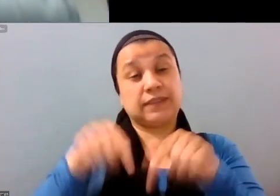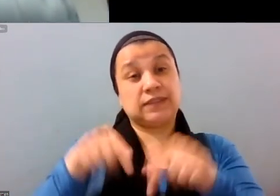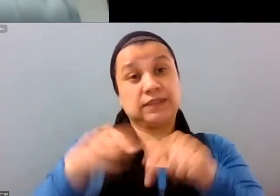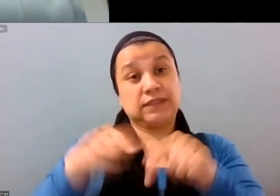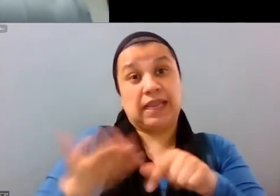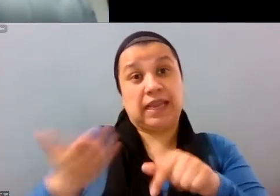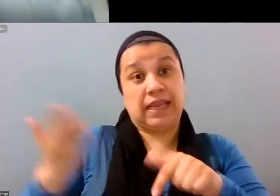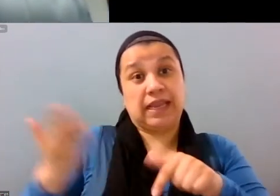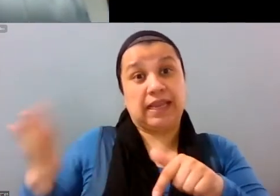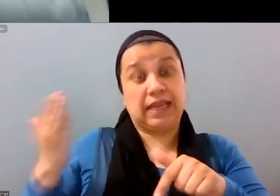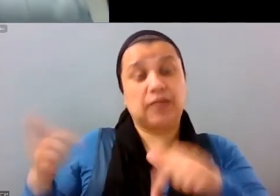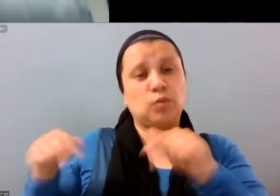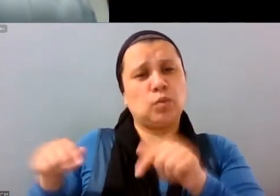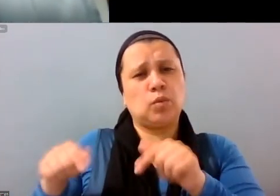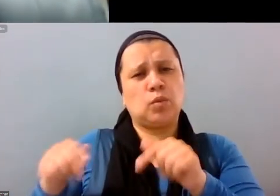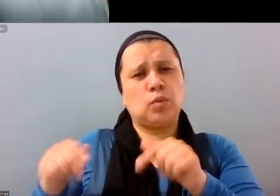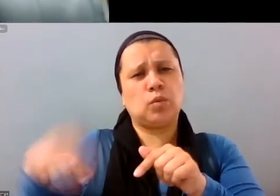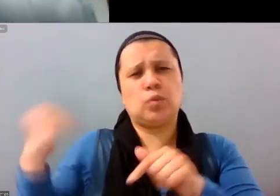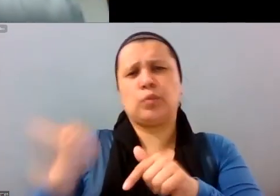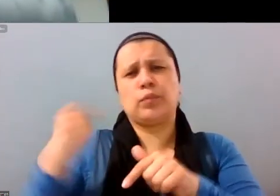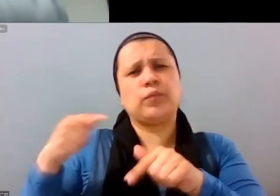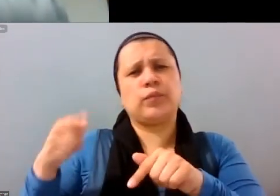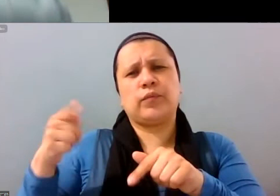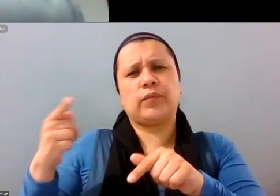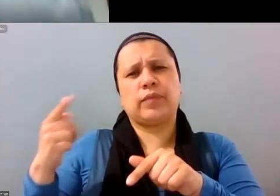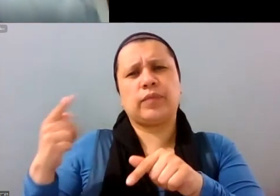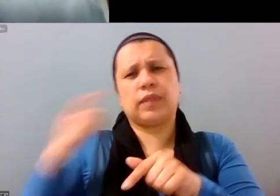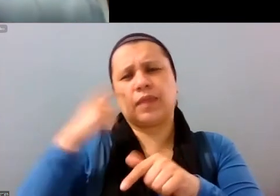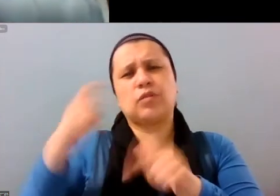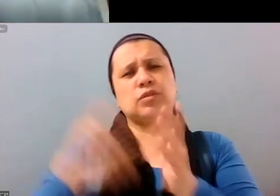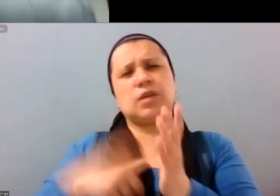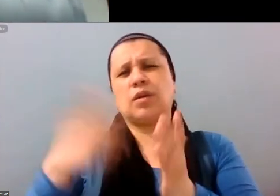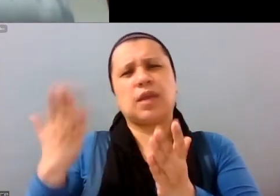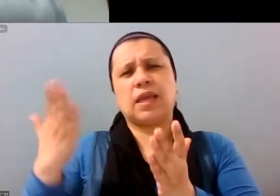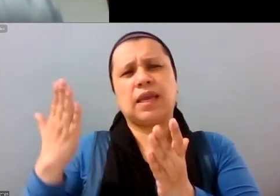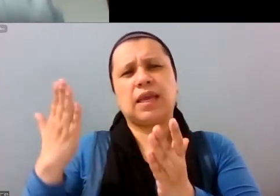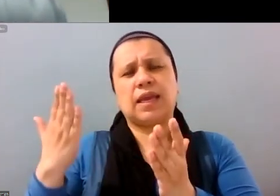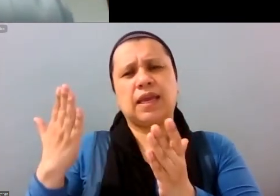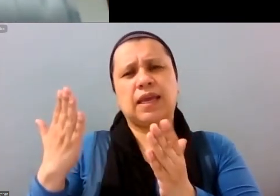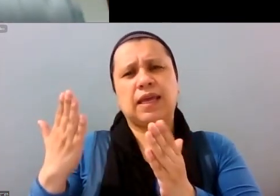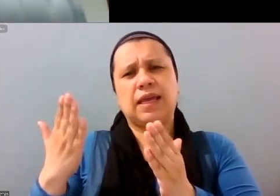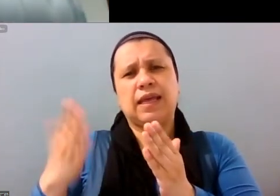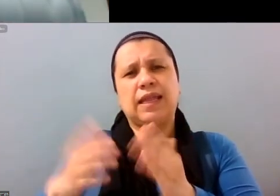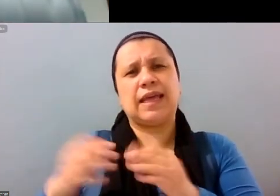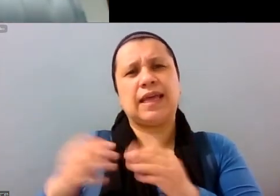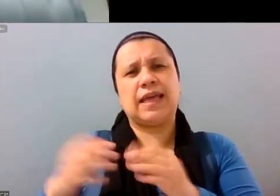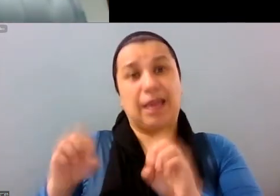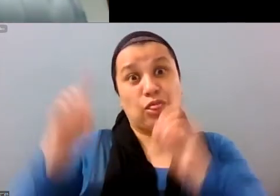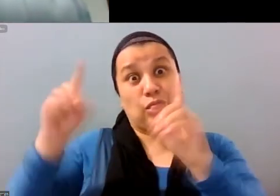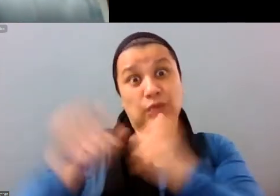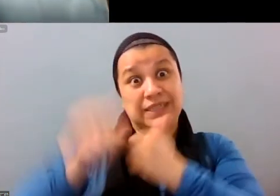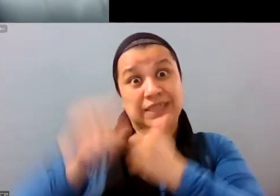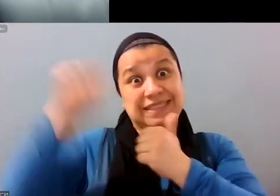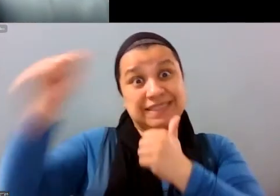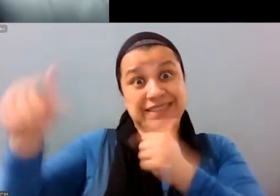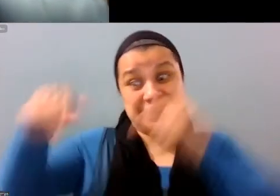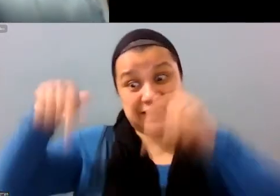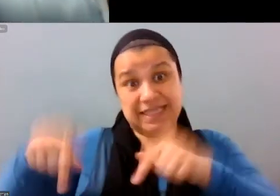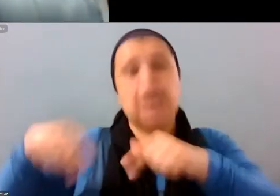intensivamente de lo que hemos llamado reconocido hasta ahora como propios de la educación a distancia que van a impregnar todos los sistemas